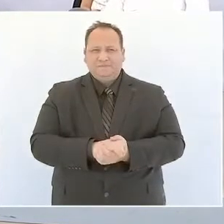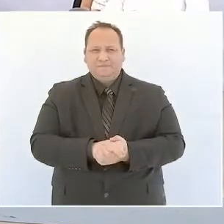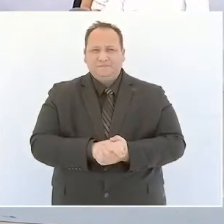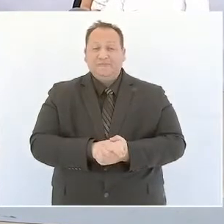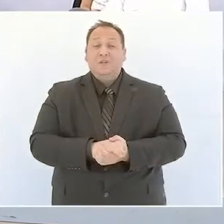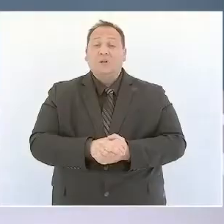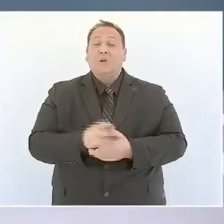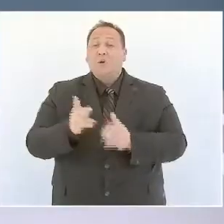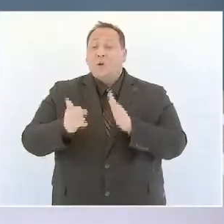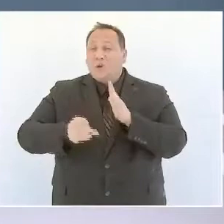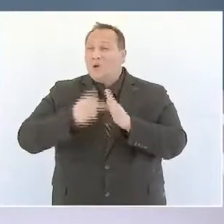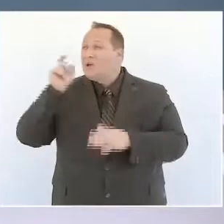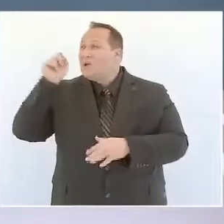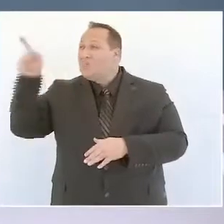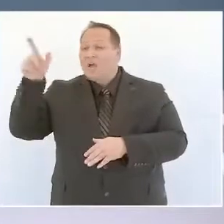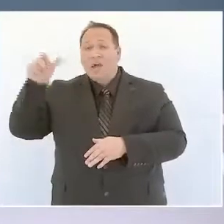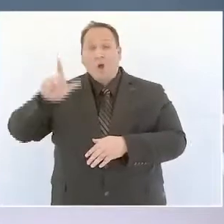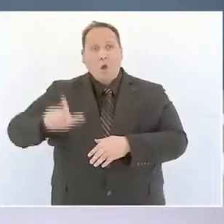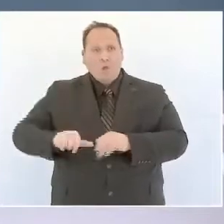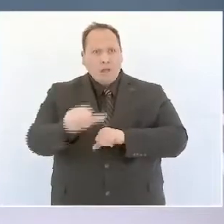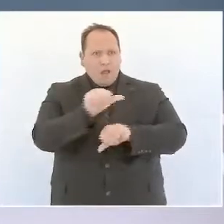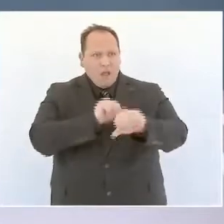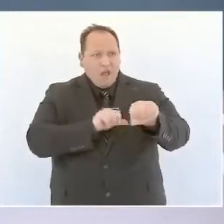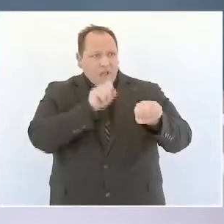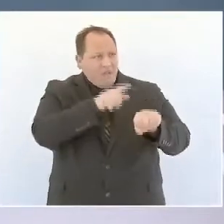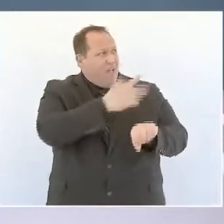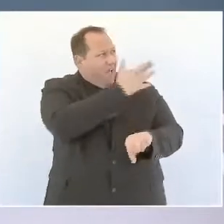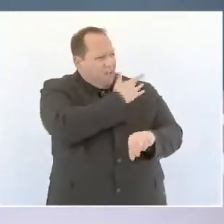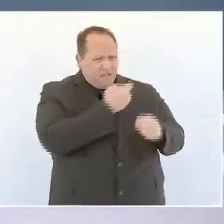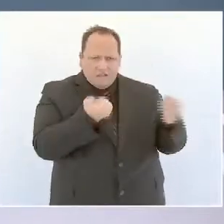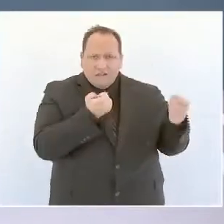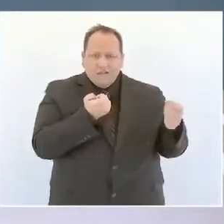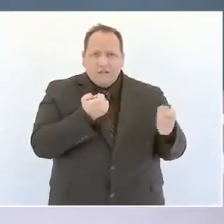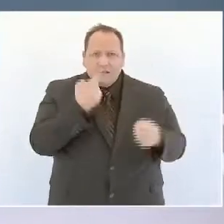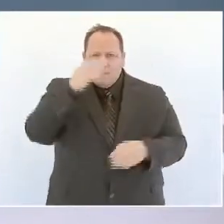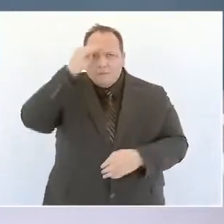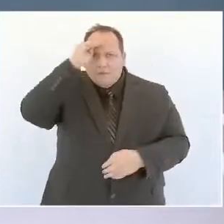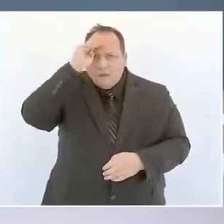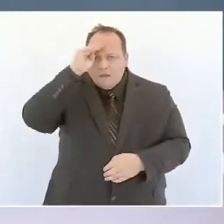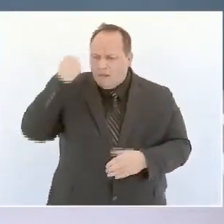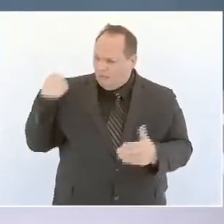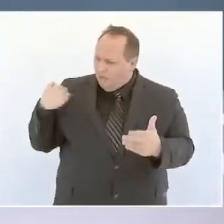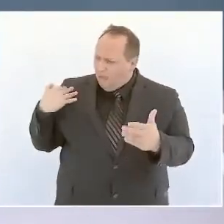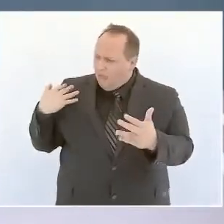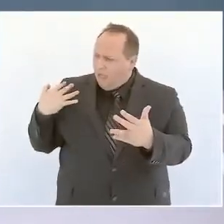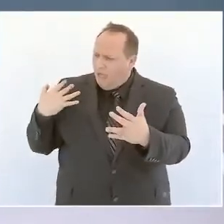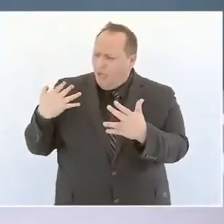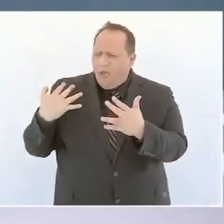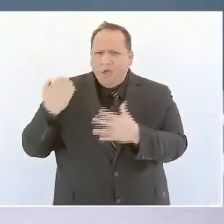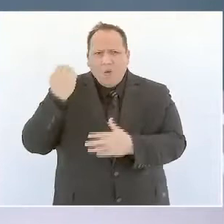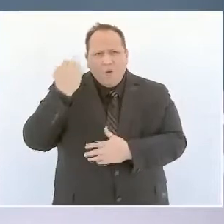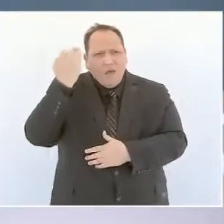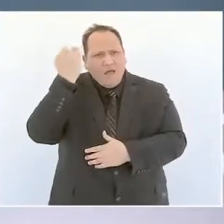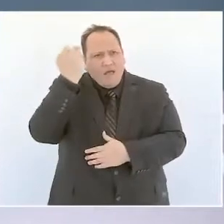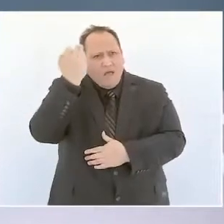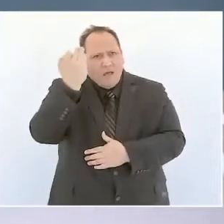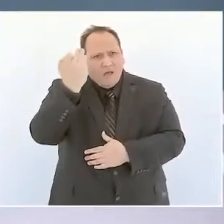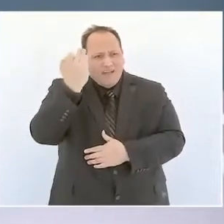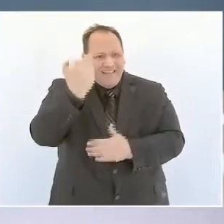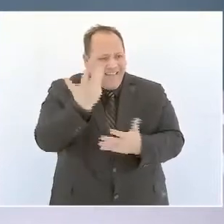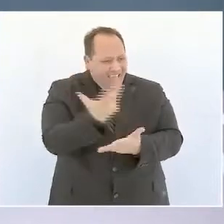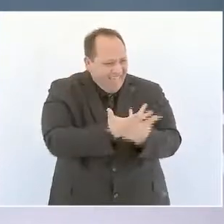que regresaran los mismos de antes, imagínense cuánto tarda. La